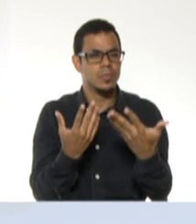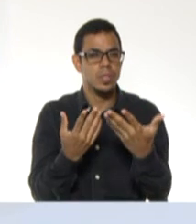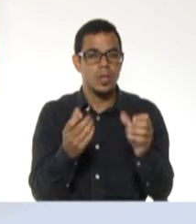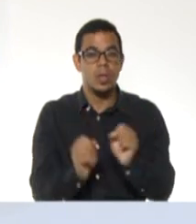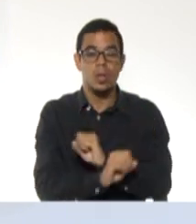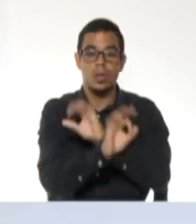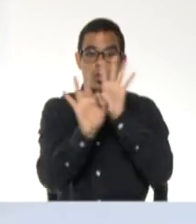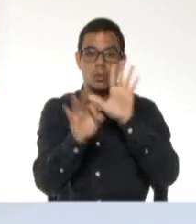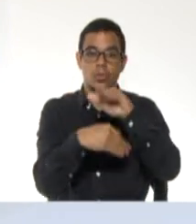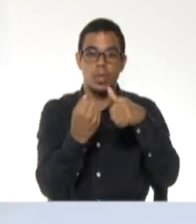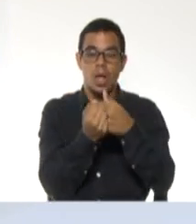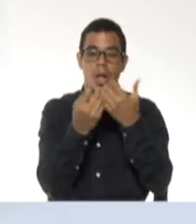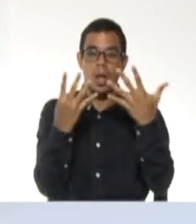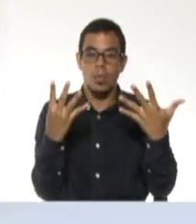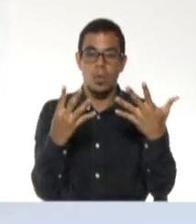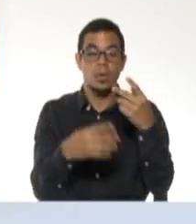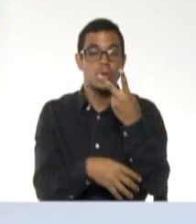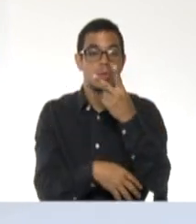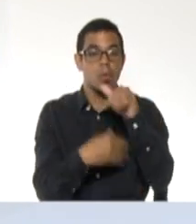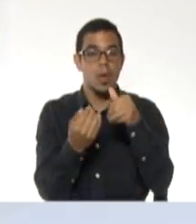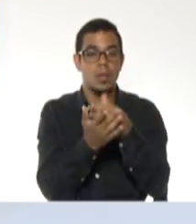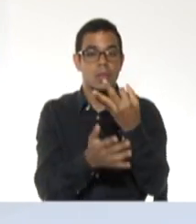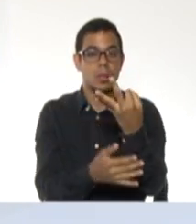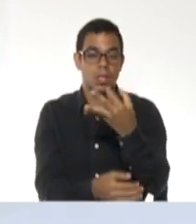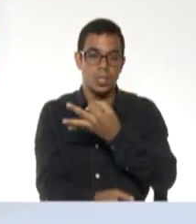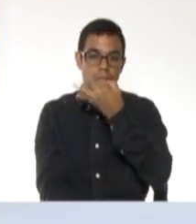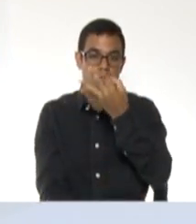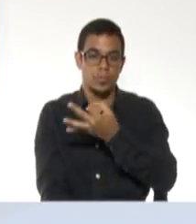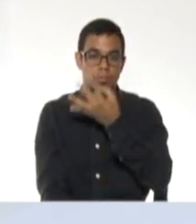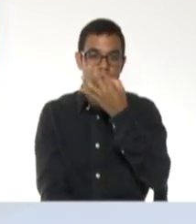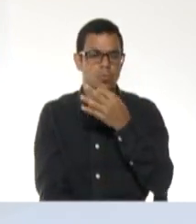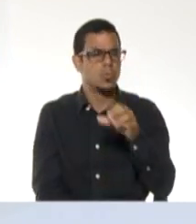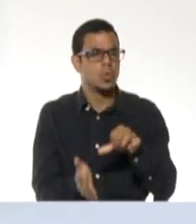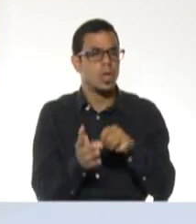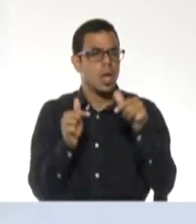horario, de 8 a 9 de la mañana y de 2 a 3 de la tarde.